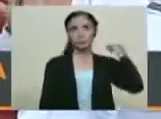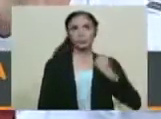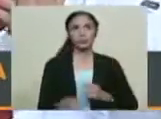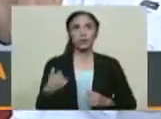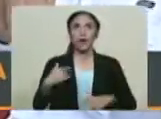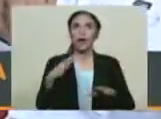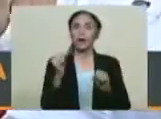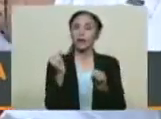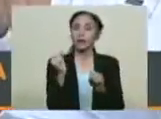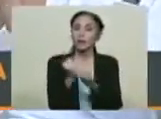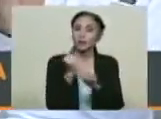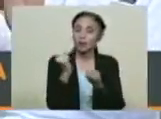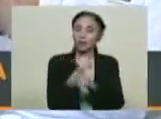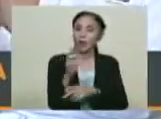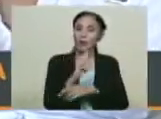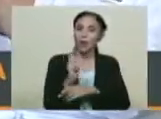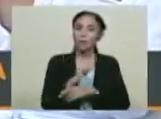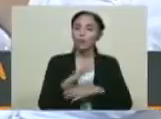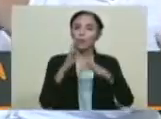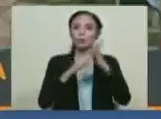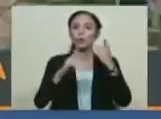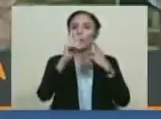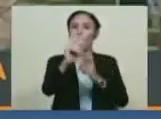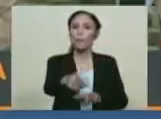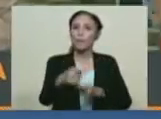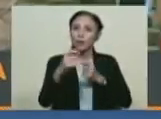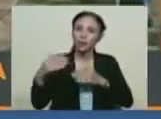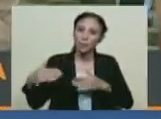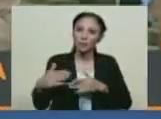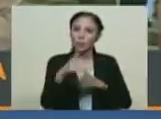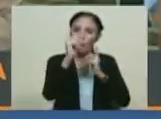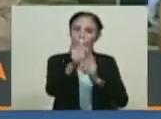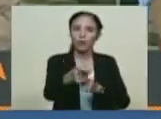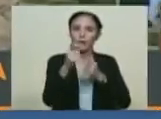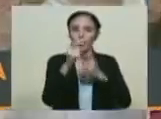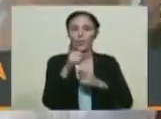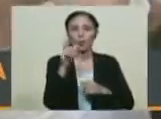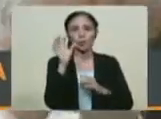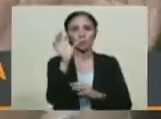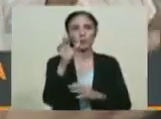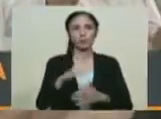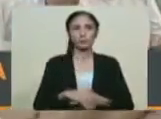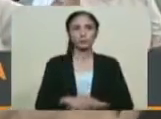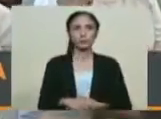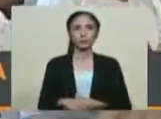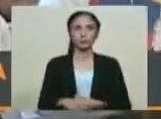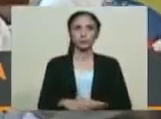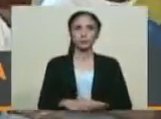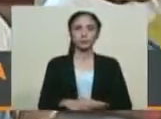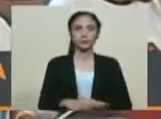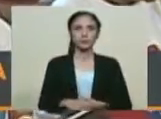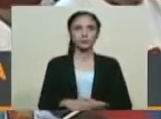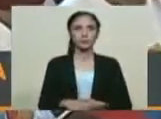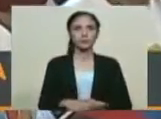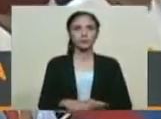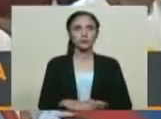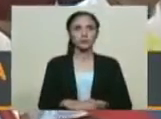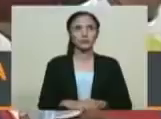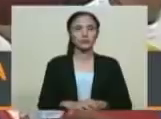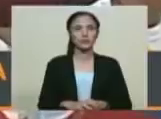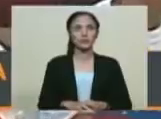digna para los pescadores y pescadoras de la patria. De una vez.